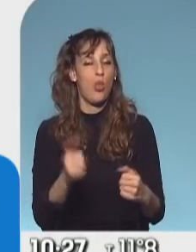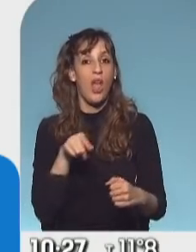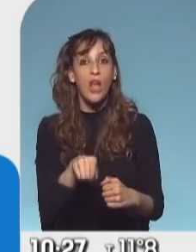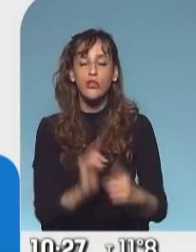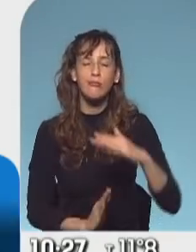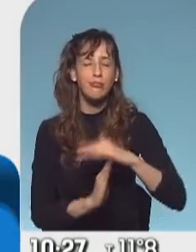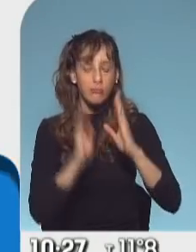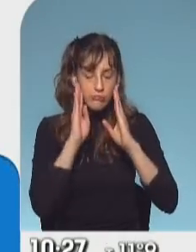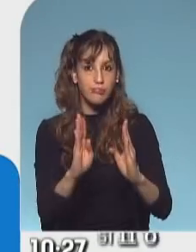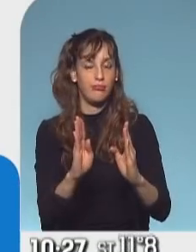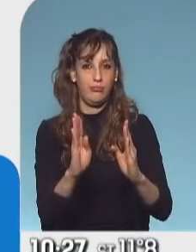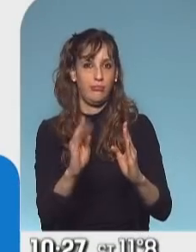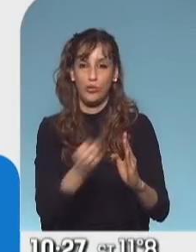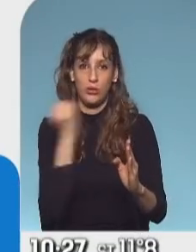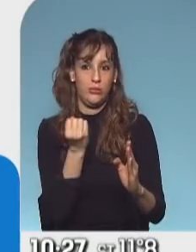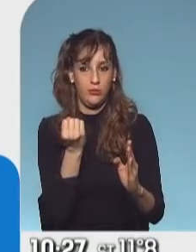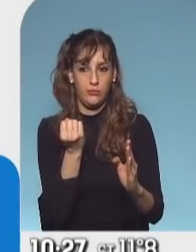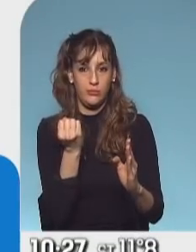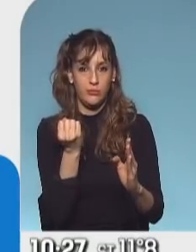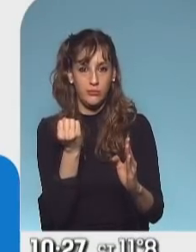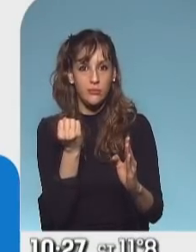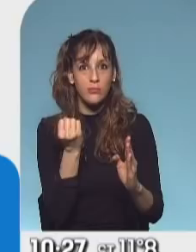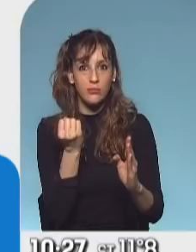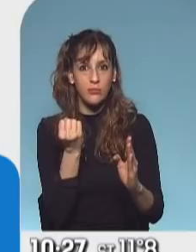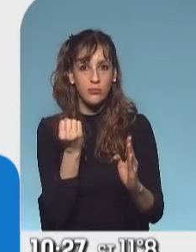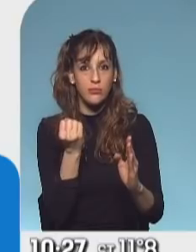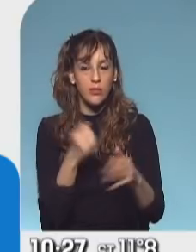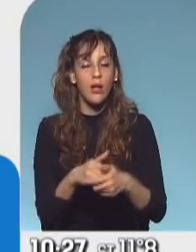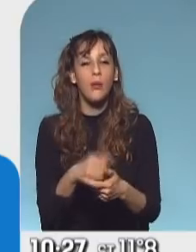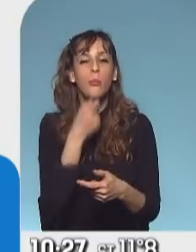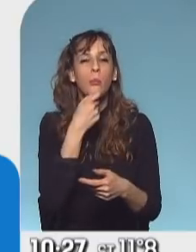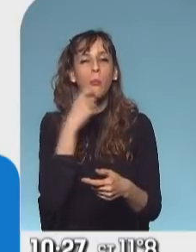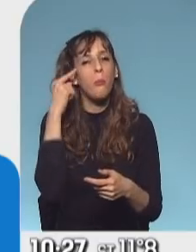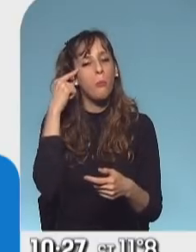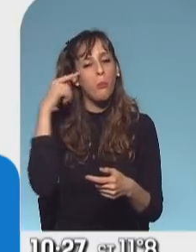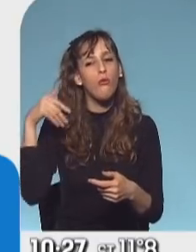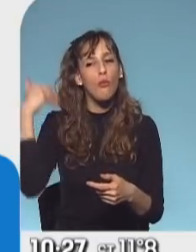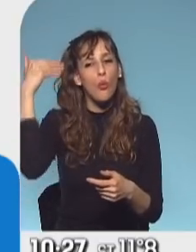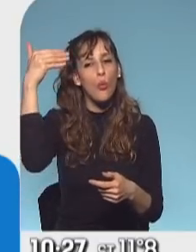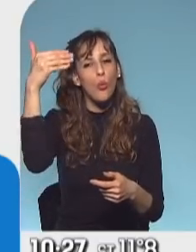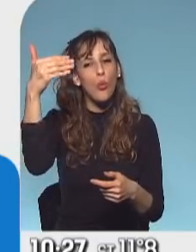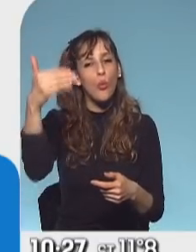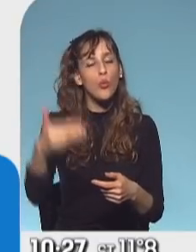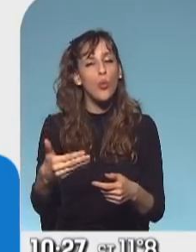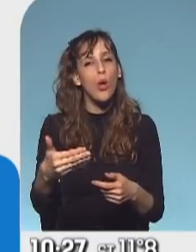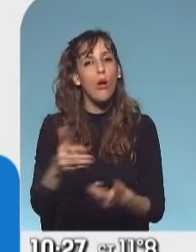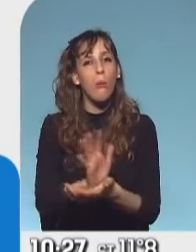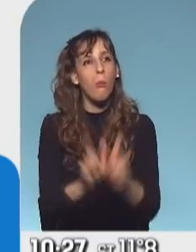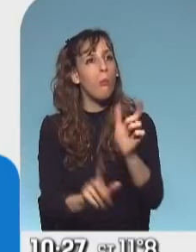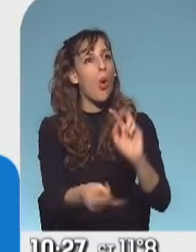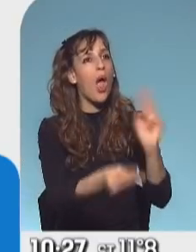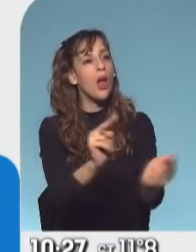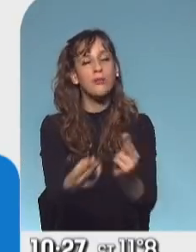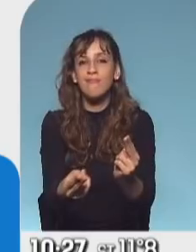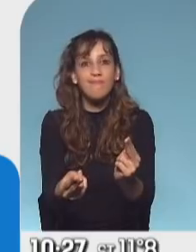y central a nuestro juicio. No tiene mucho sentido pensar en un futuro donde la gente ya no esté entre nosotros. No tiene